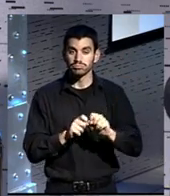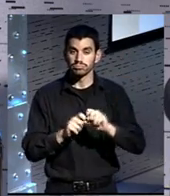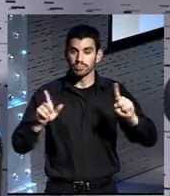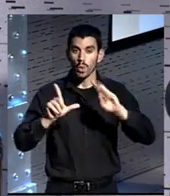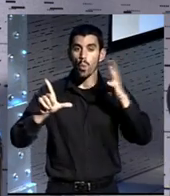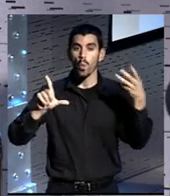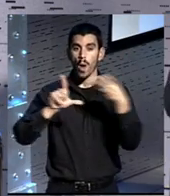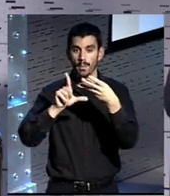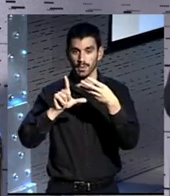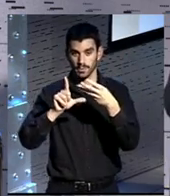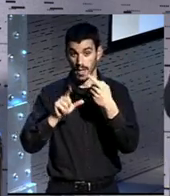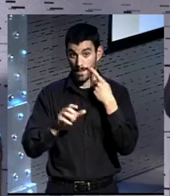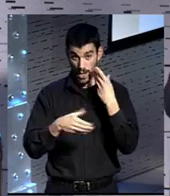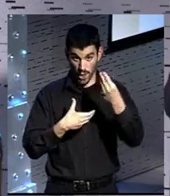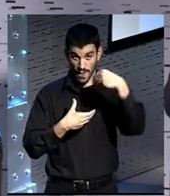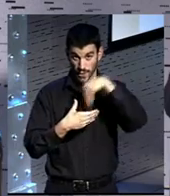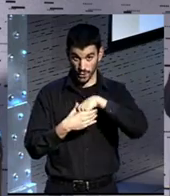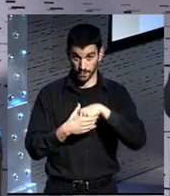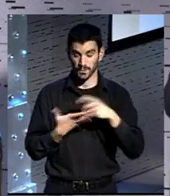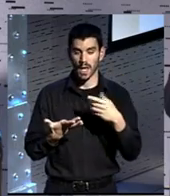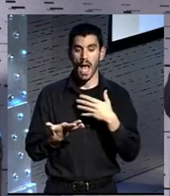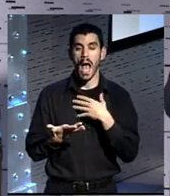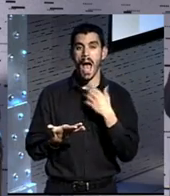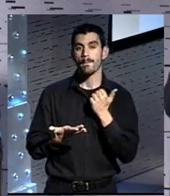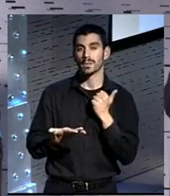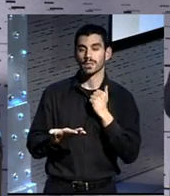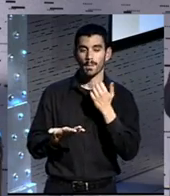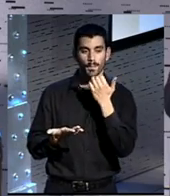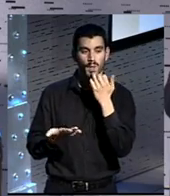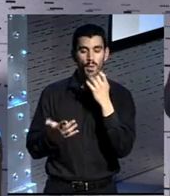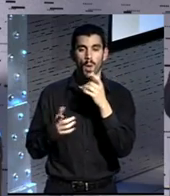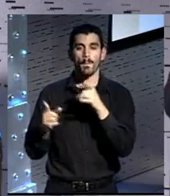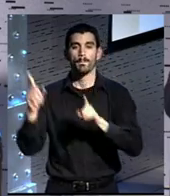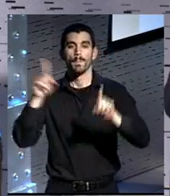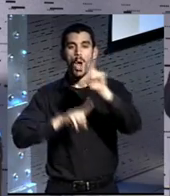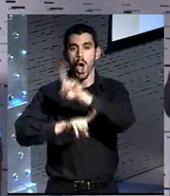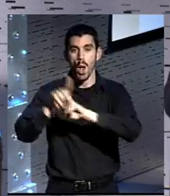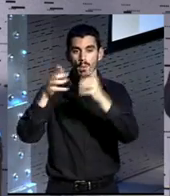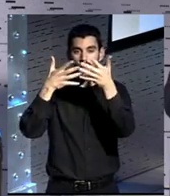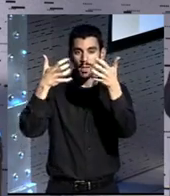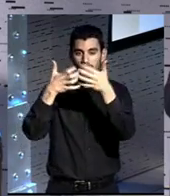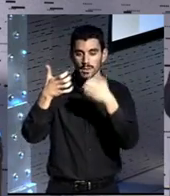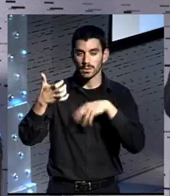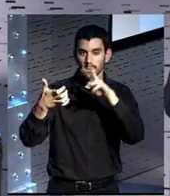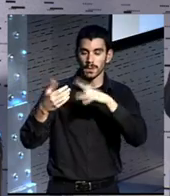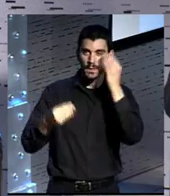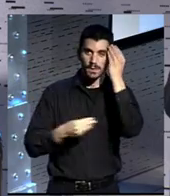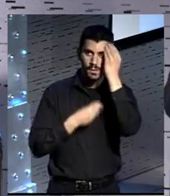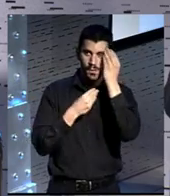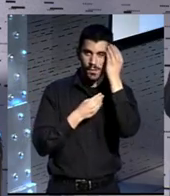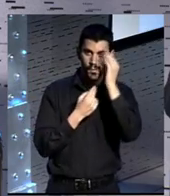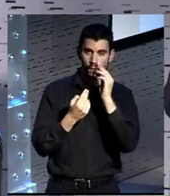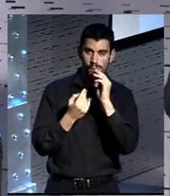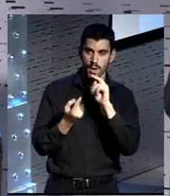del banco que lo que permitía era, en base a retos, es decir, a problemas que el banco publica, necesidades o anhelos que tenga el